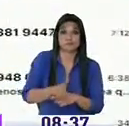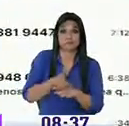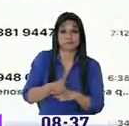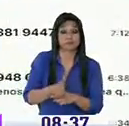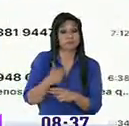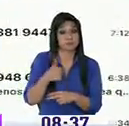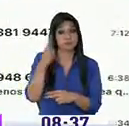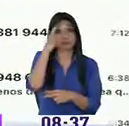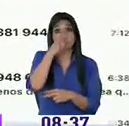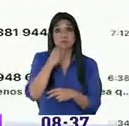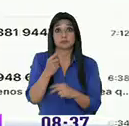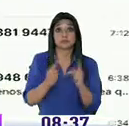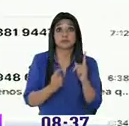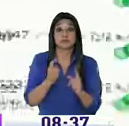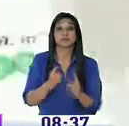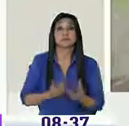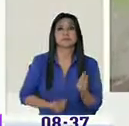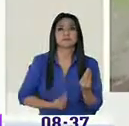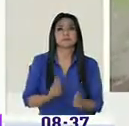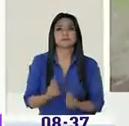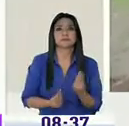Realmente terrible. Y vean la gente.